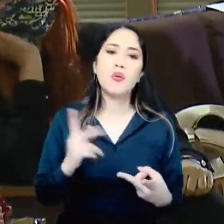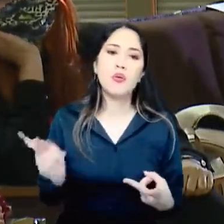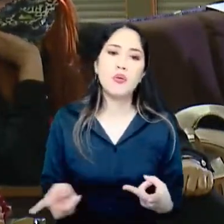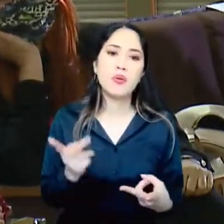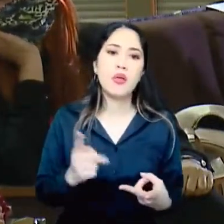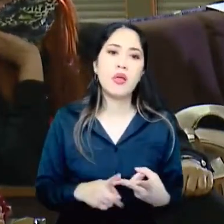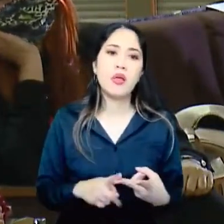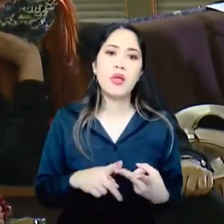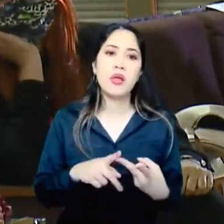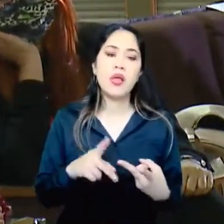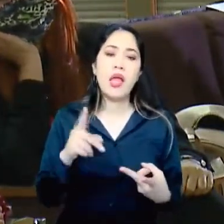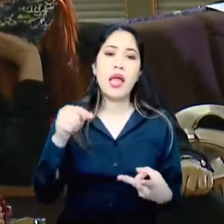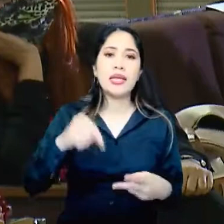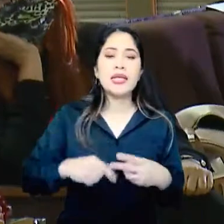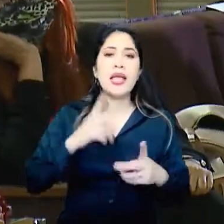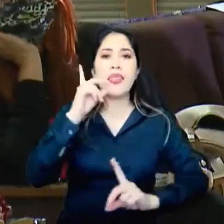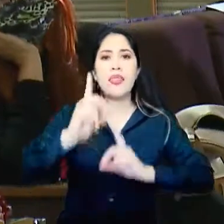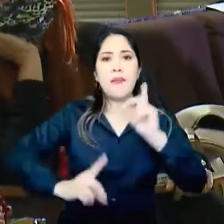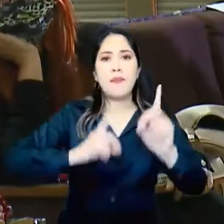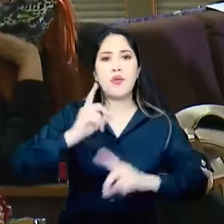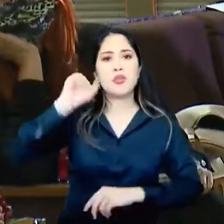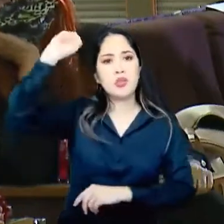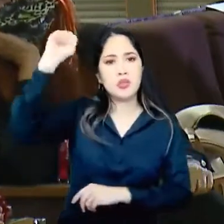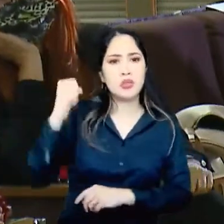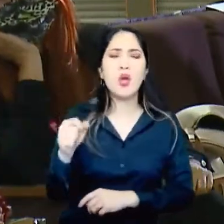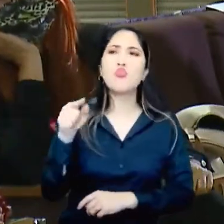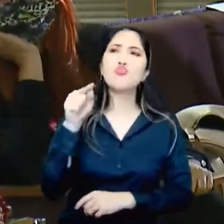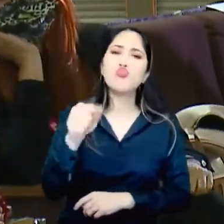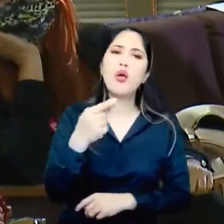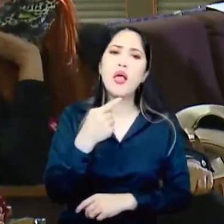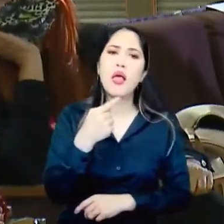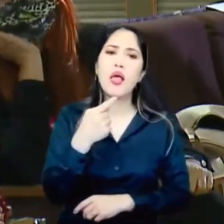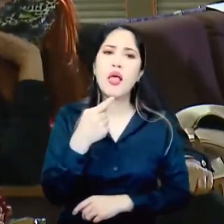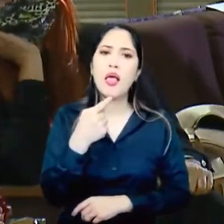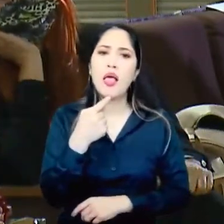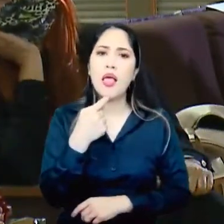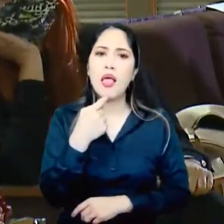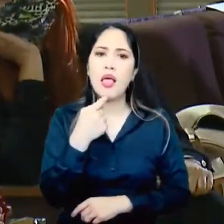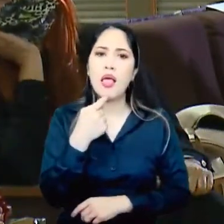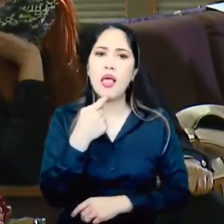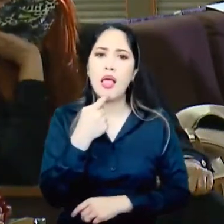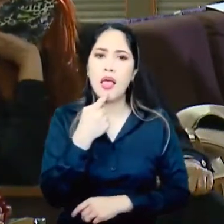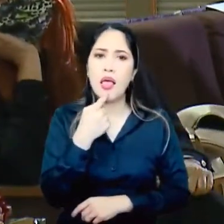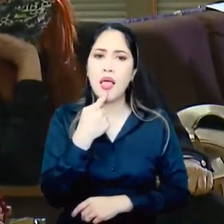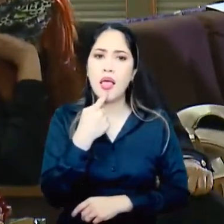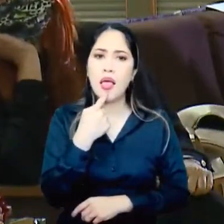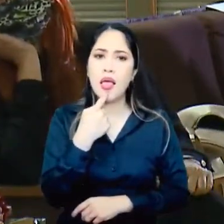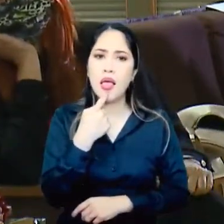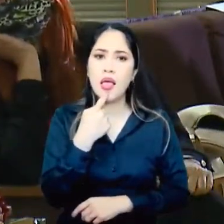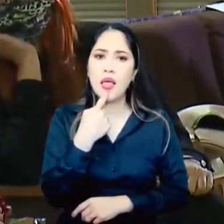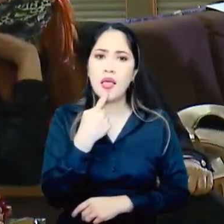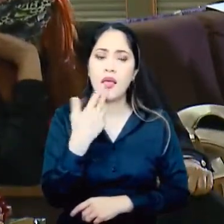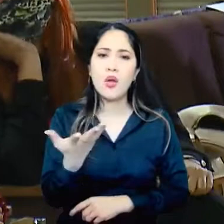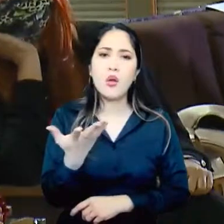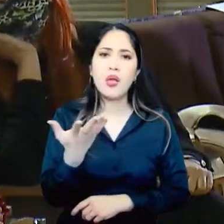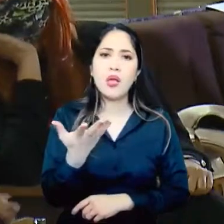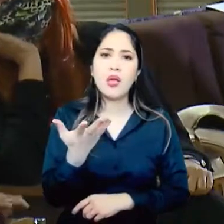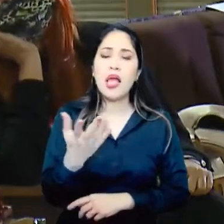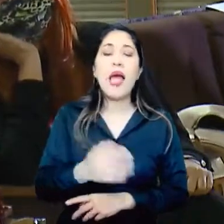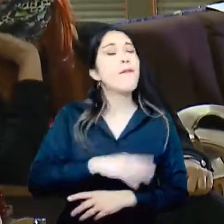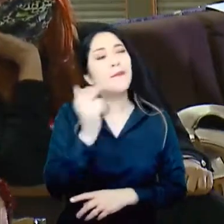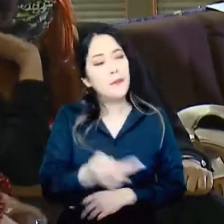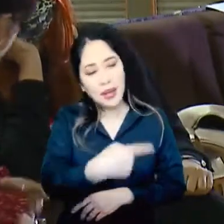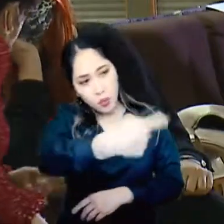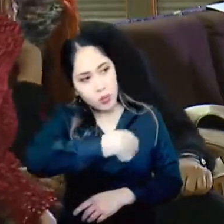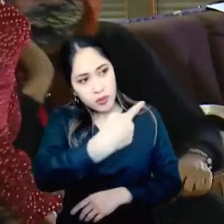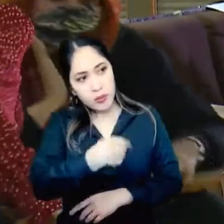ISDE, el deporte aquí en Sinaloa. Usted comentó que ¿Quién iba a la pregunta sobre el ISDE? ¿Quién iba a ocupar el puesto? Era el